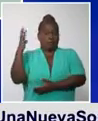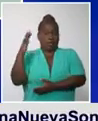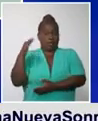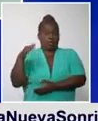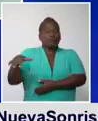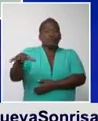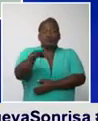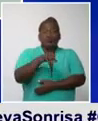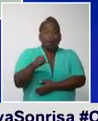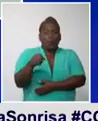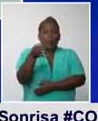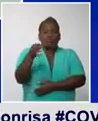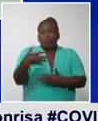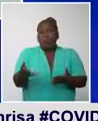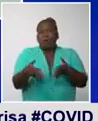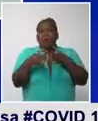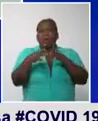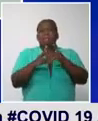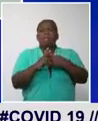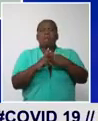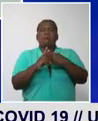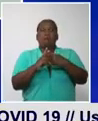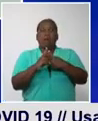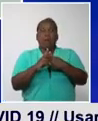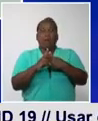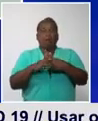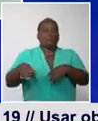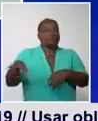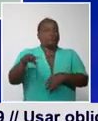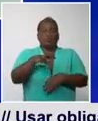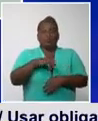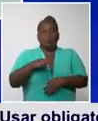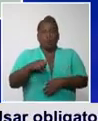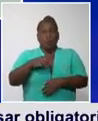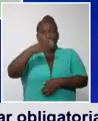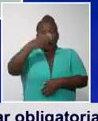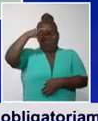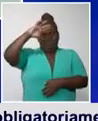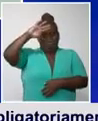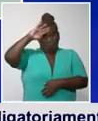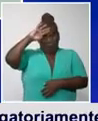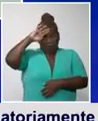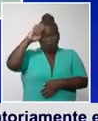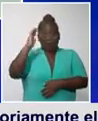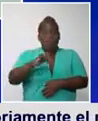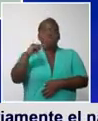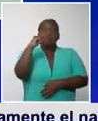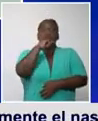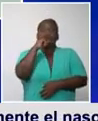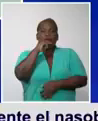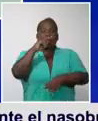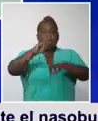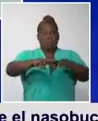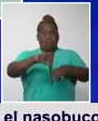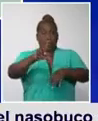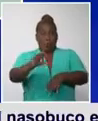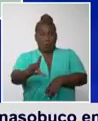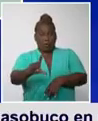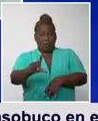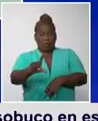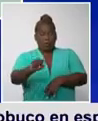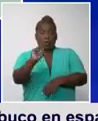Bayamo, y todos viajeros cubanos procedentes de Rusia. De Holguín se